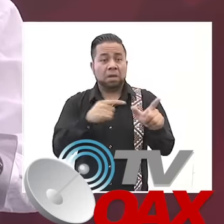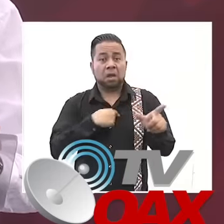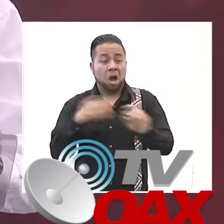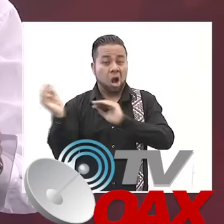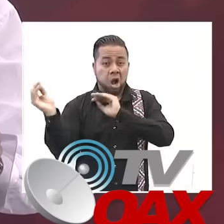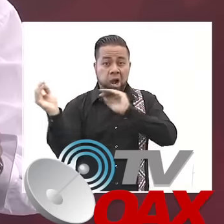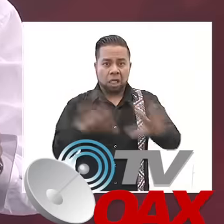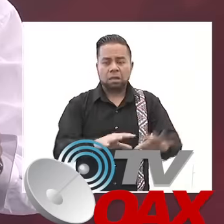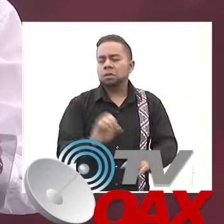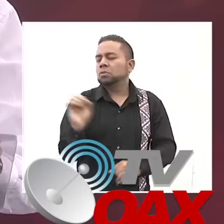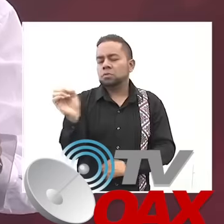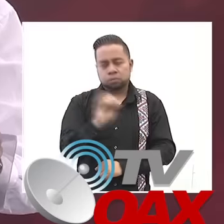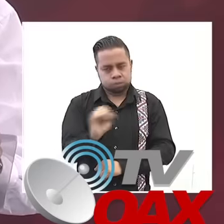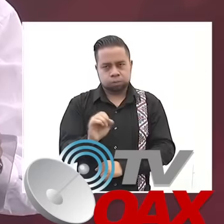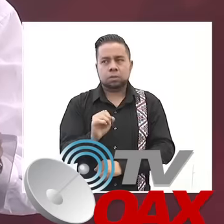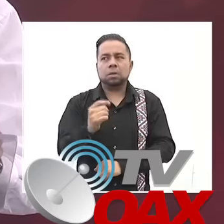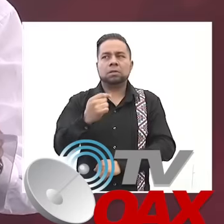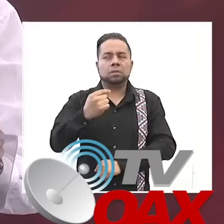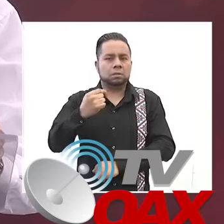a estar